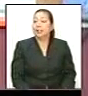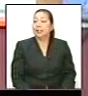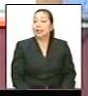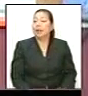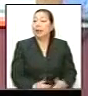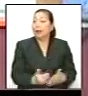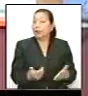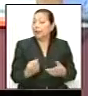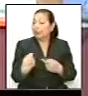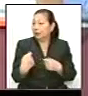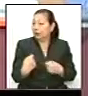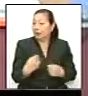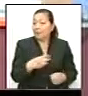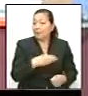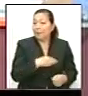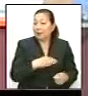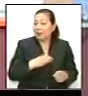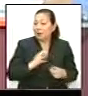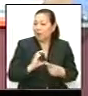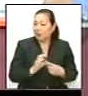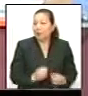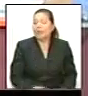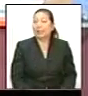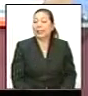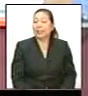Ante la insistencia del Ministerio de Cultura y